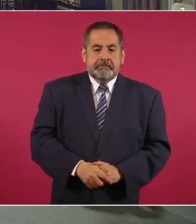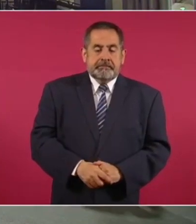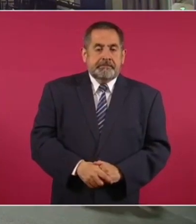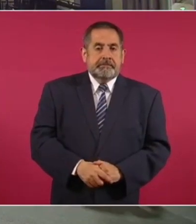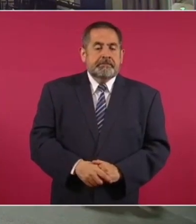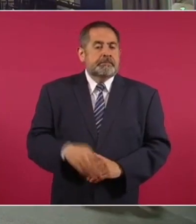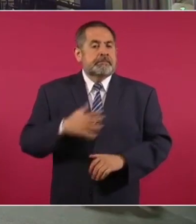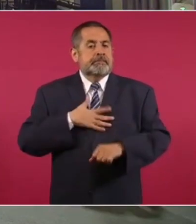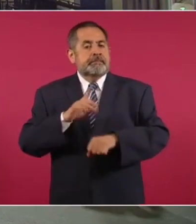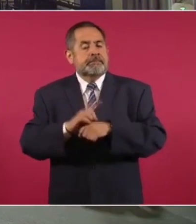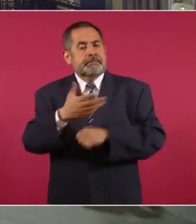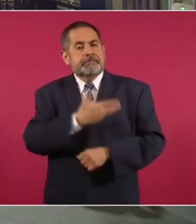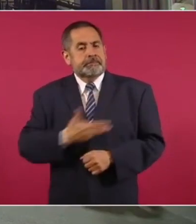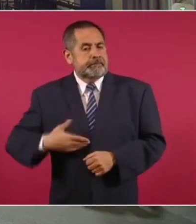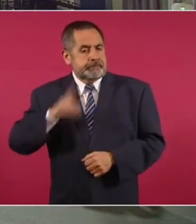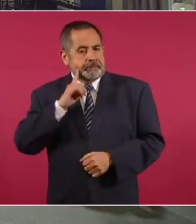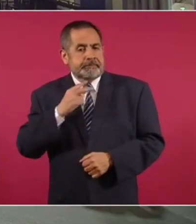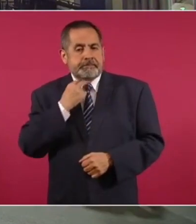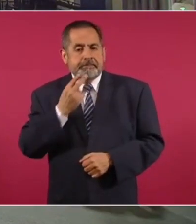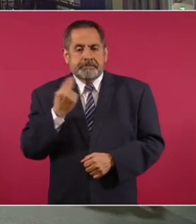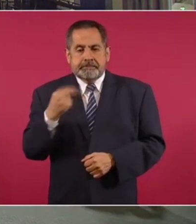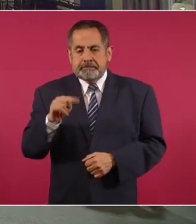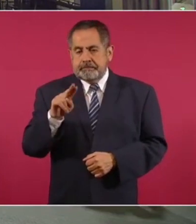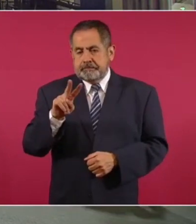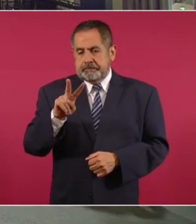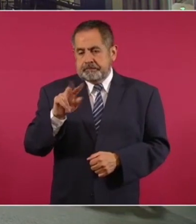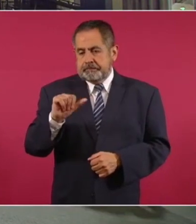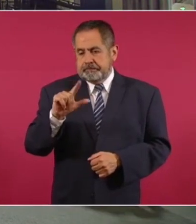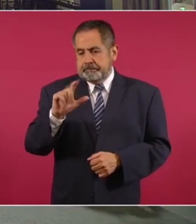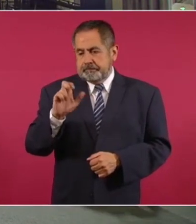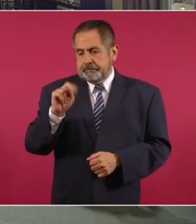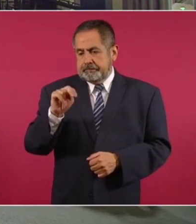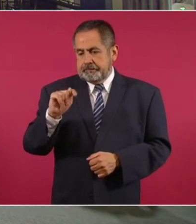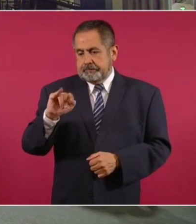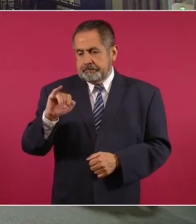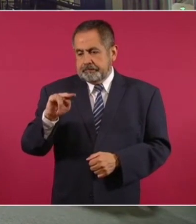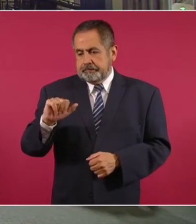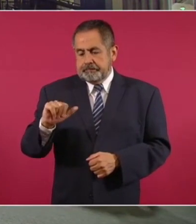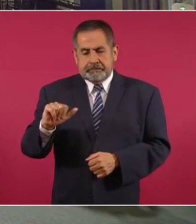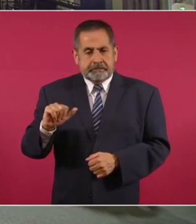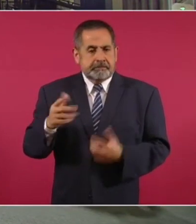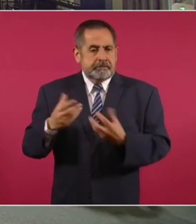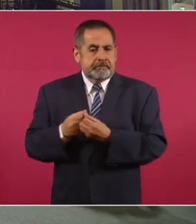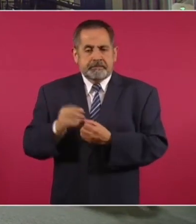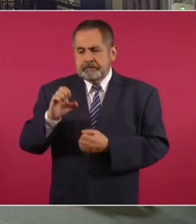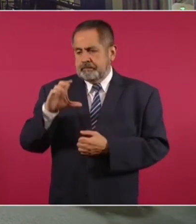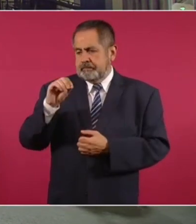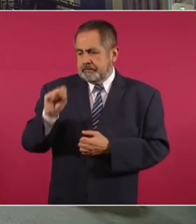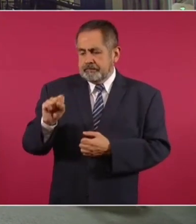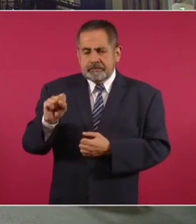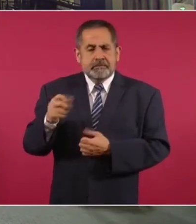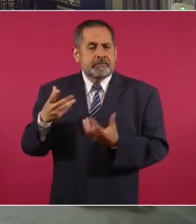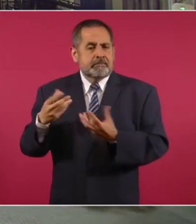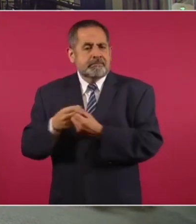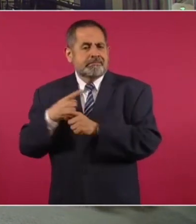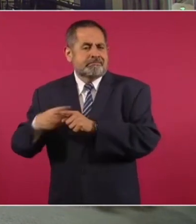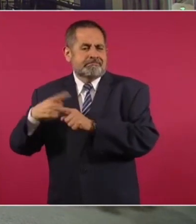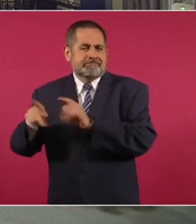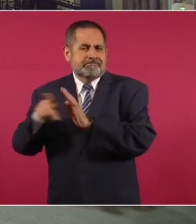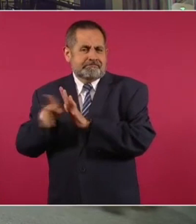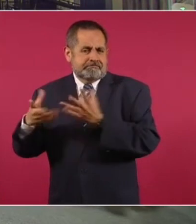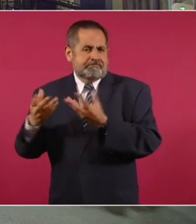Buenos días, presidente. Soy Valentina Peralta Puga, reportera de Ecos de Hoy y colaboradora de distintos